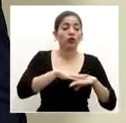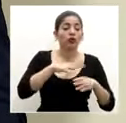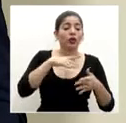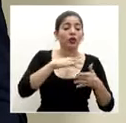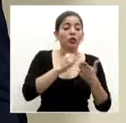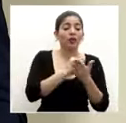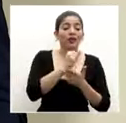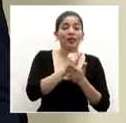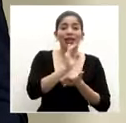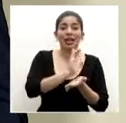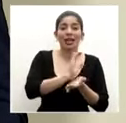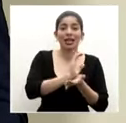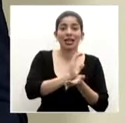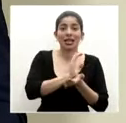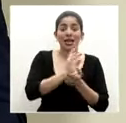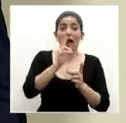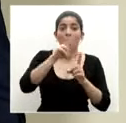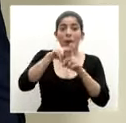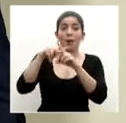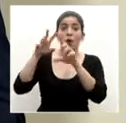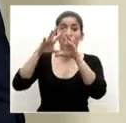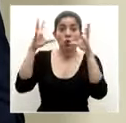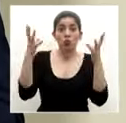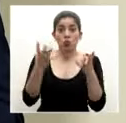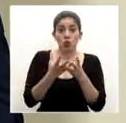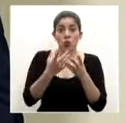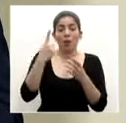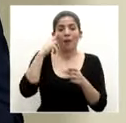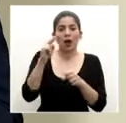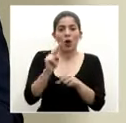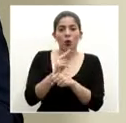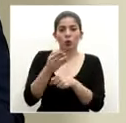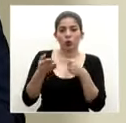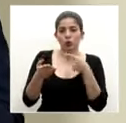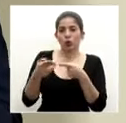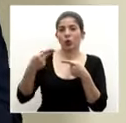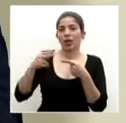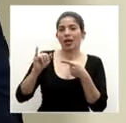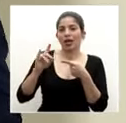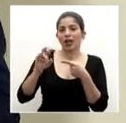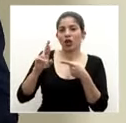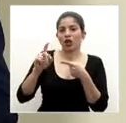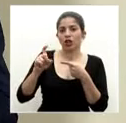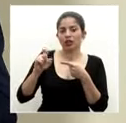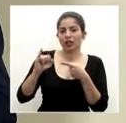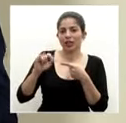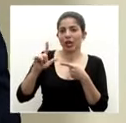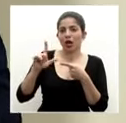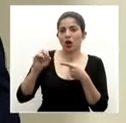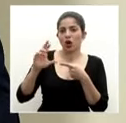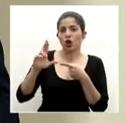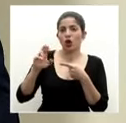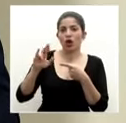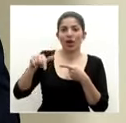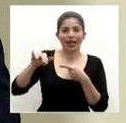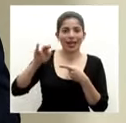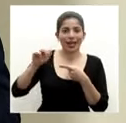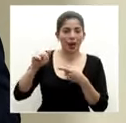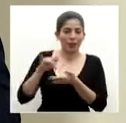clínica que tenían implementados en el mundo para el uso de la hidroxicloroquina. Quiero resaltar